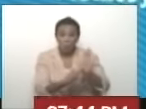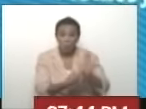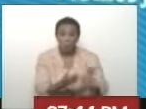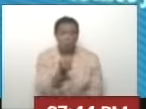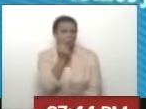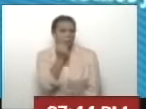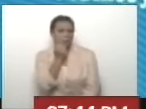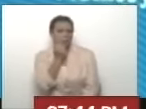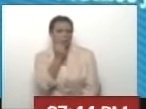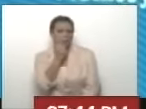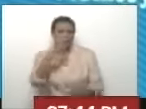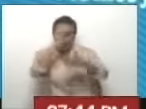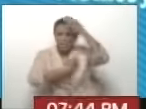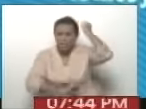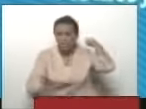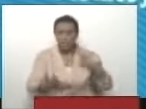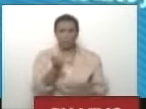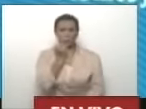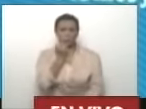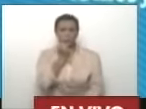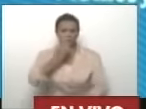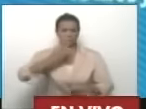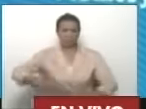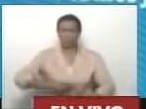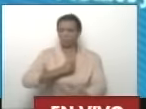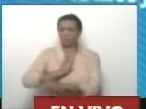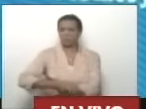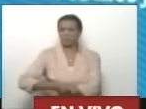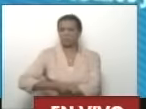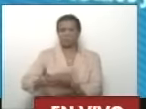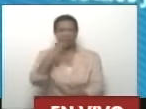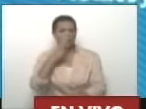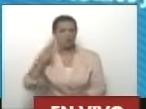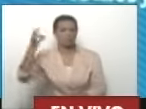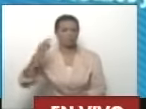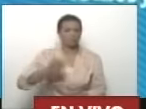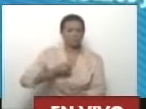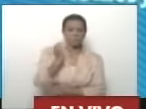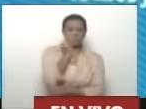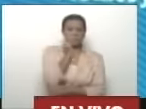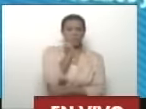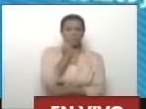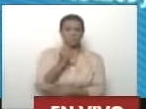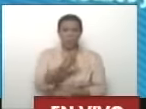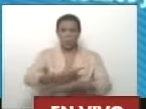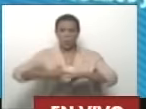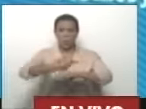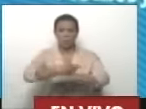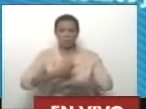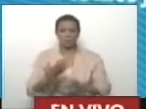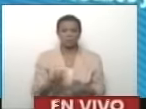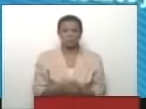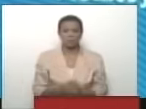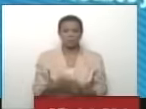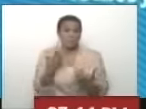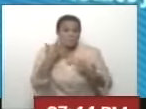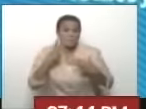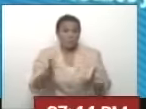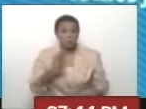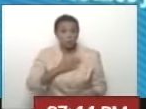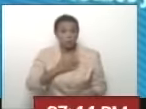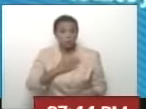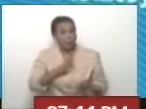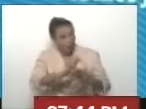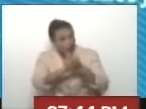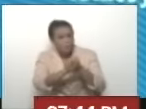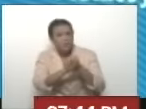insolente, su cancillería insolente, insolente franceses del gobierno. A pesar de que yo tengo una buena